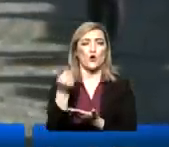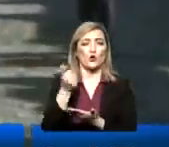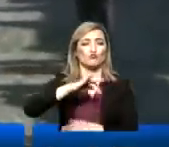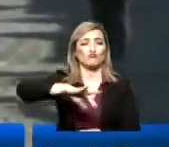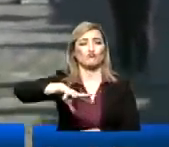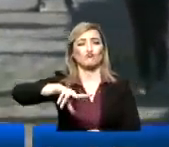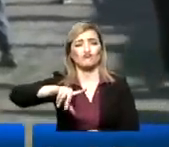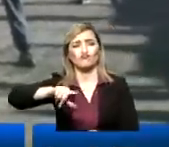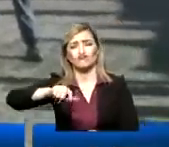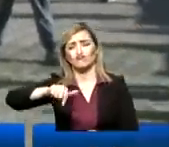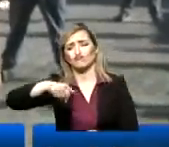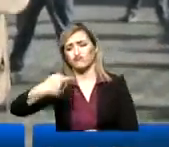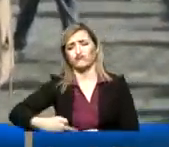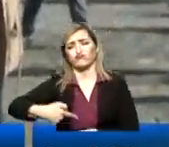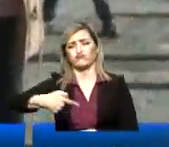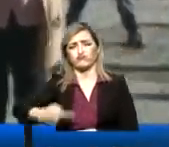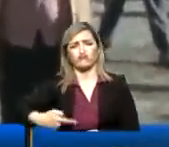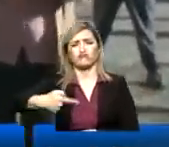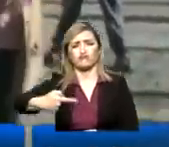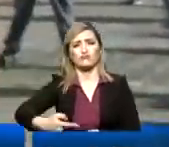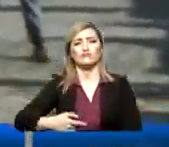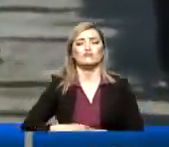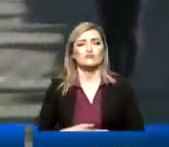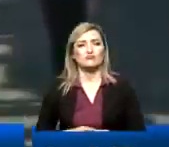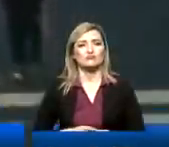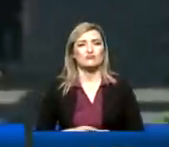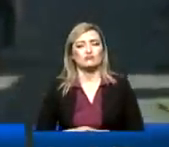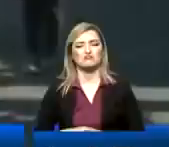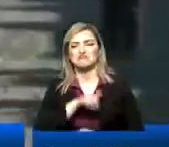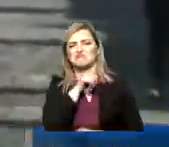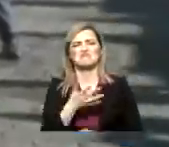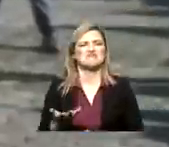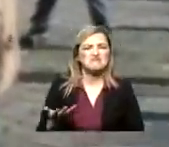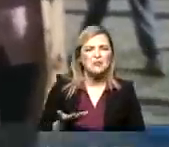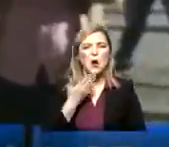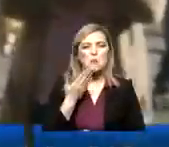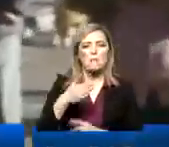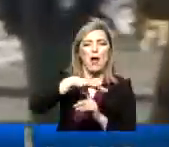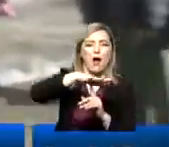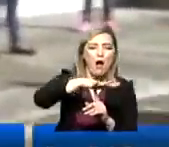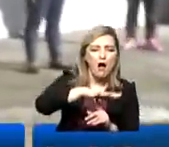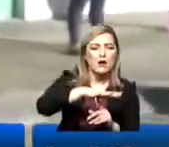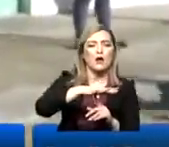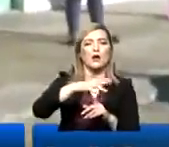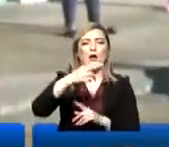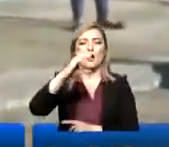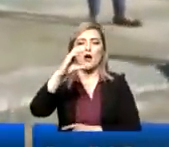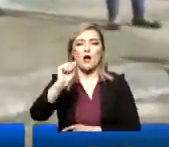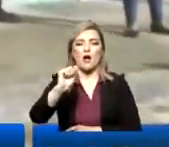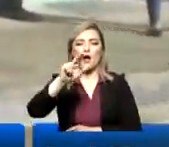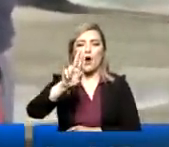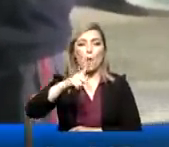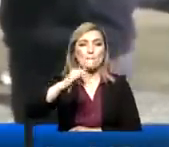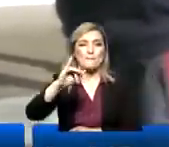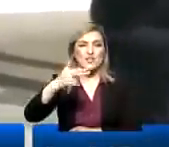esta zona son constantes. Los delincuentes cometerían sus fechorías en el parque de Caupicho y luego